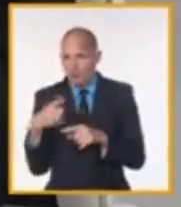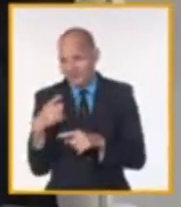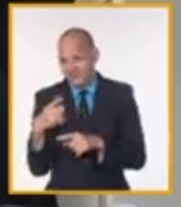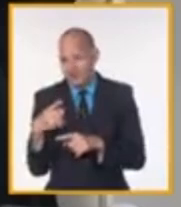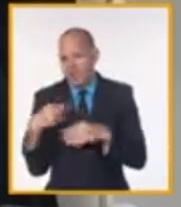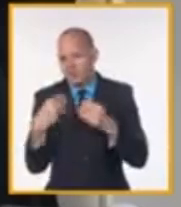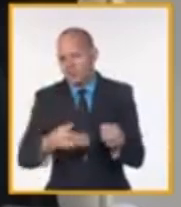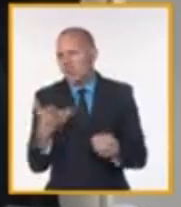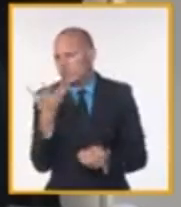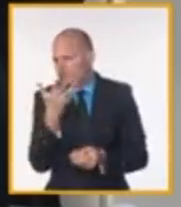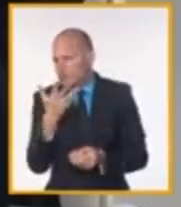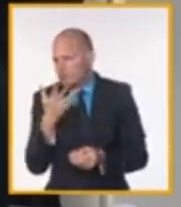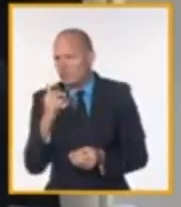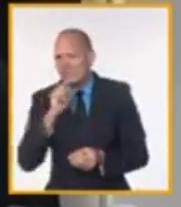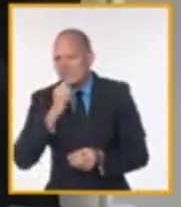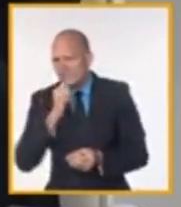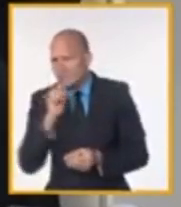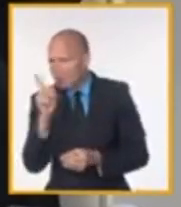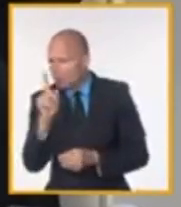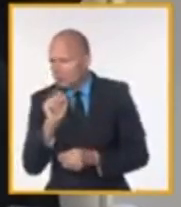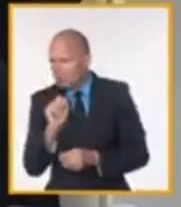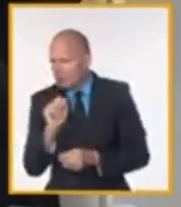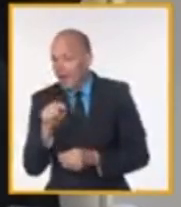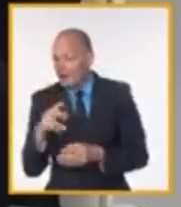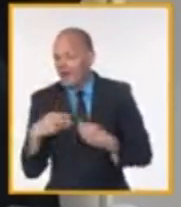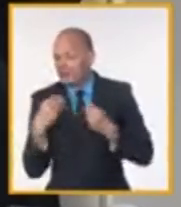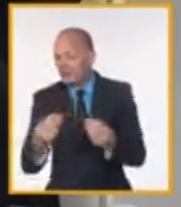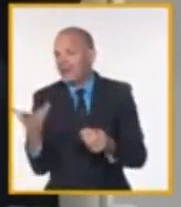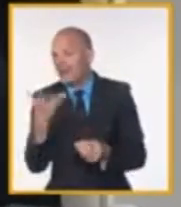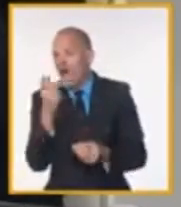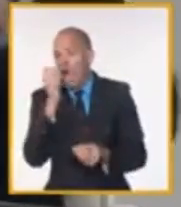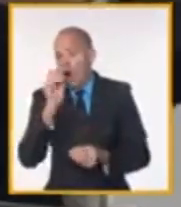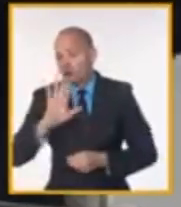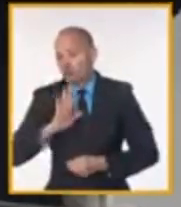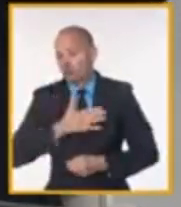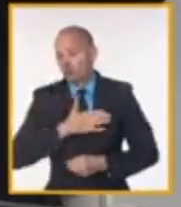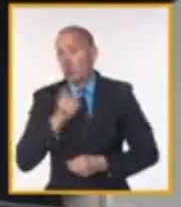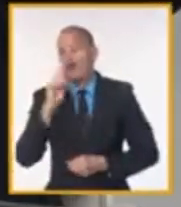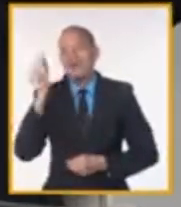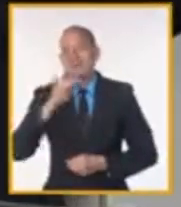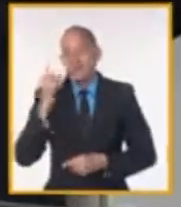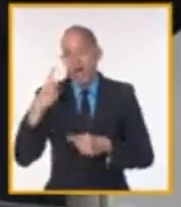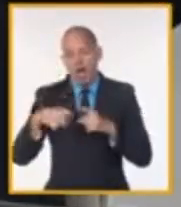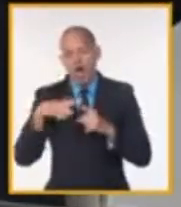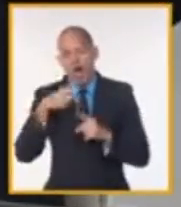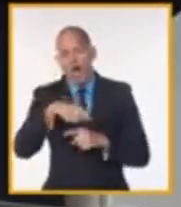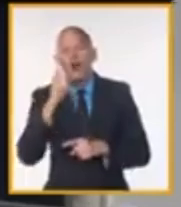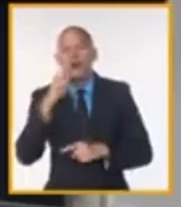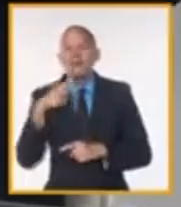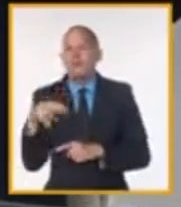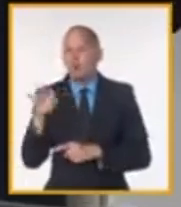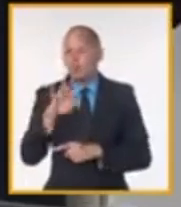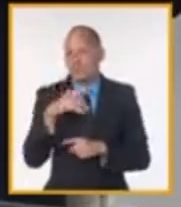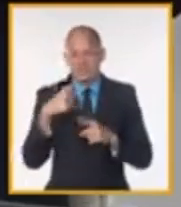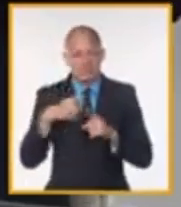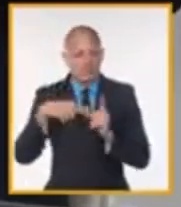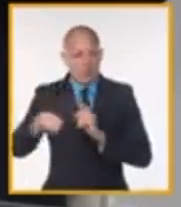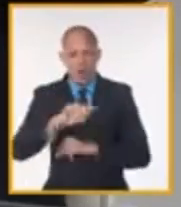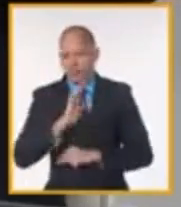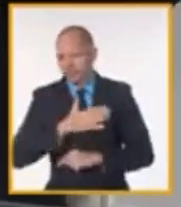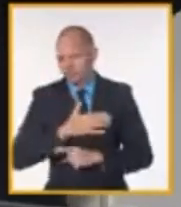es los musk que es el que tiene los satélites de